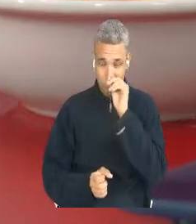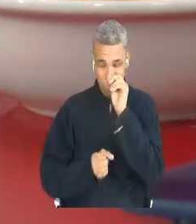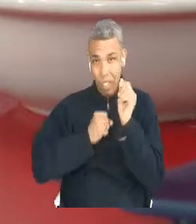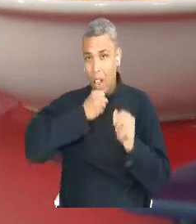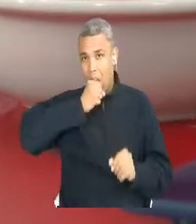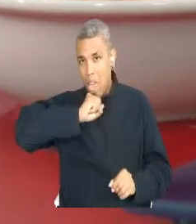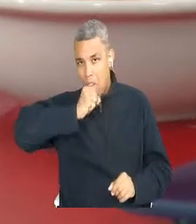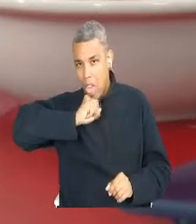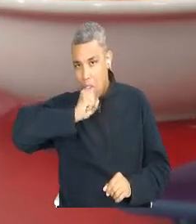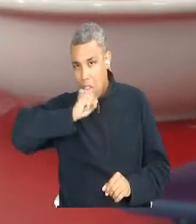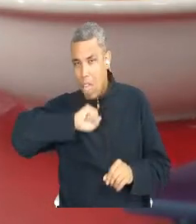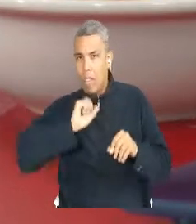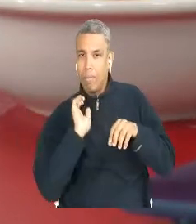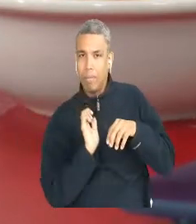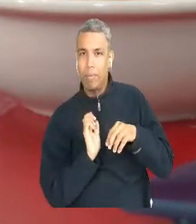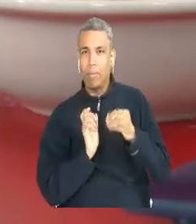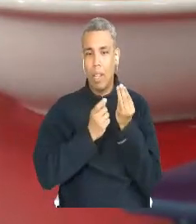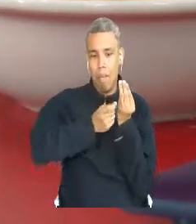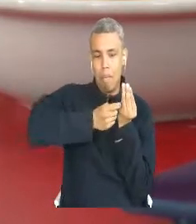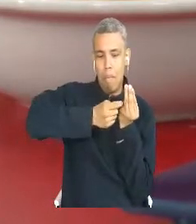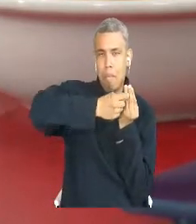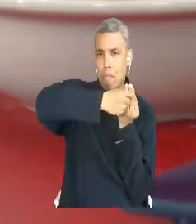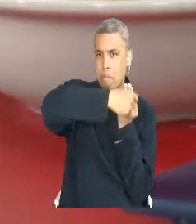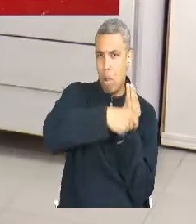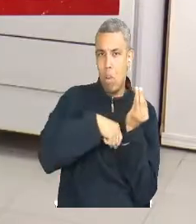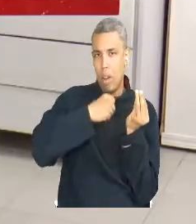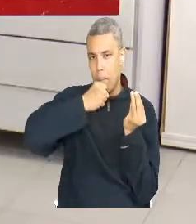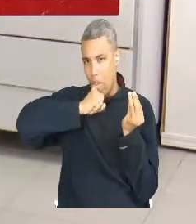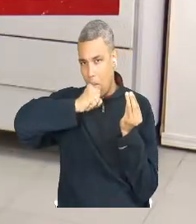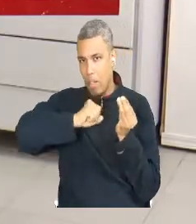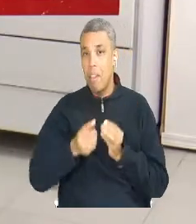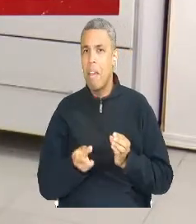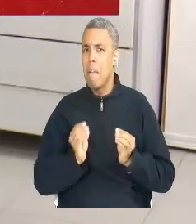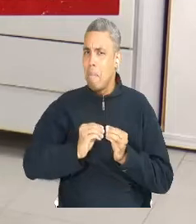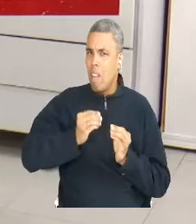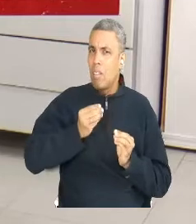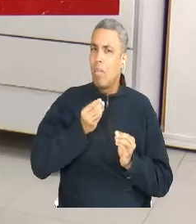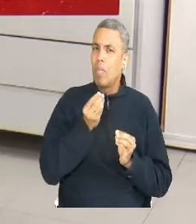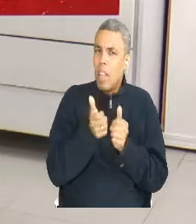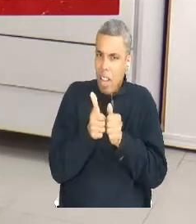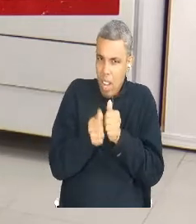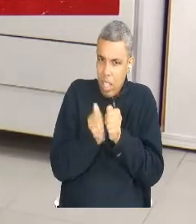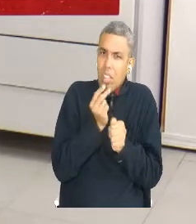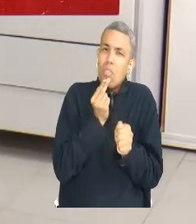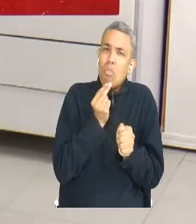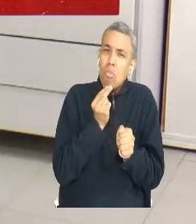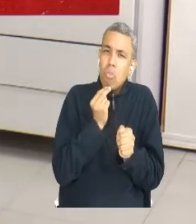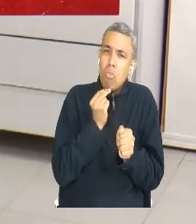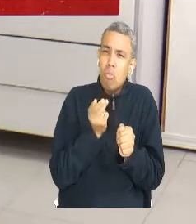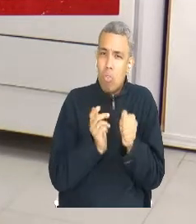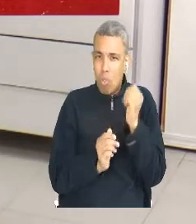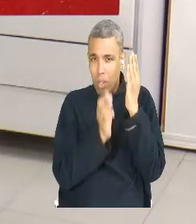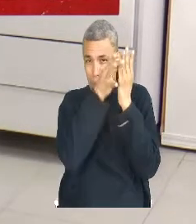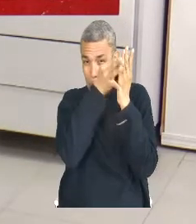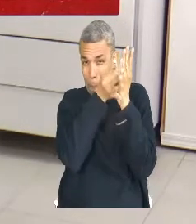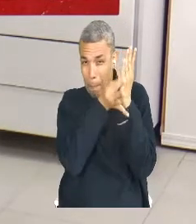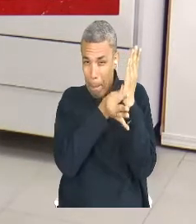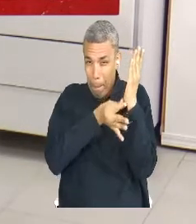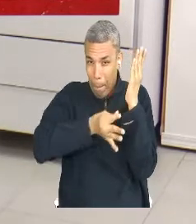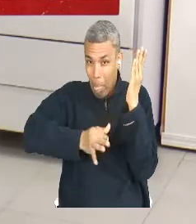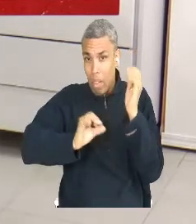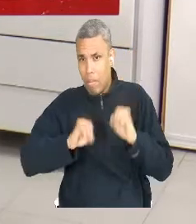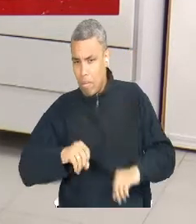y podemos adicionar otro poquito de leche condensada. Y tenemos acá las galletas Chif y unas galletas de